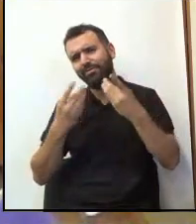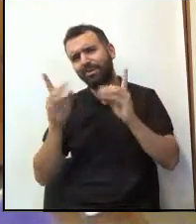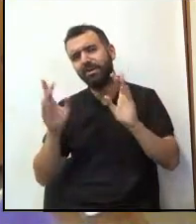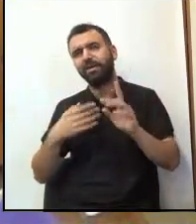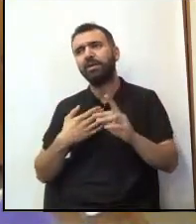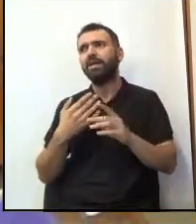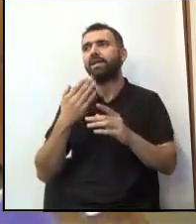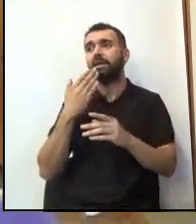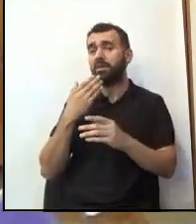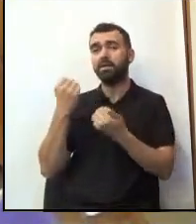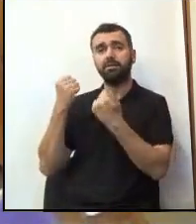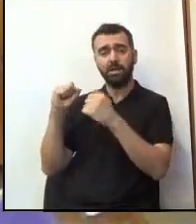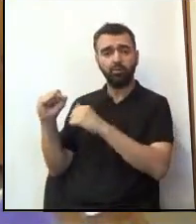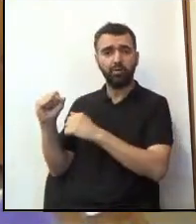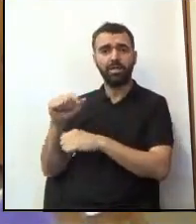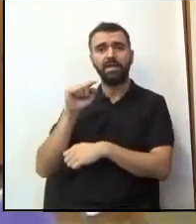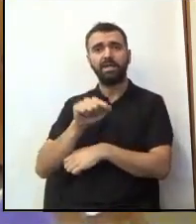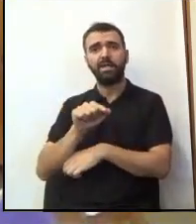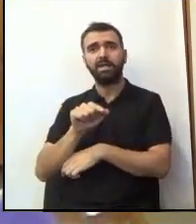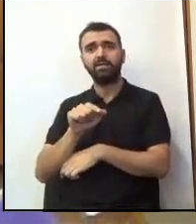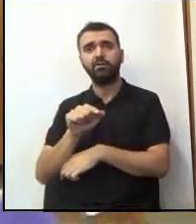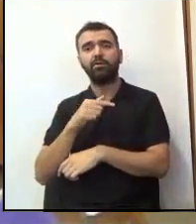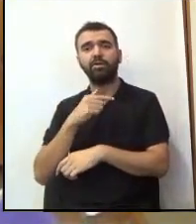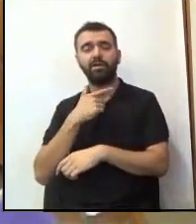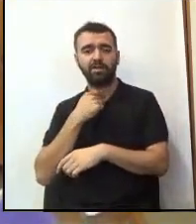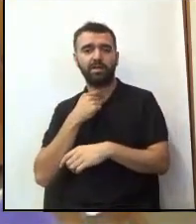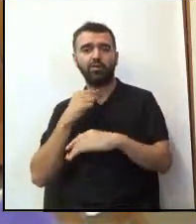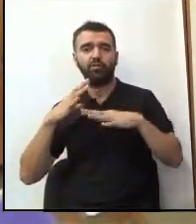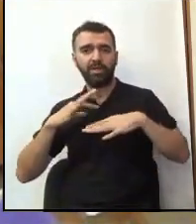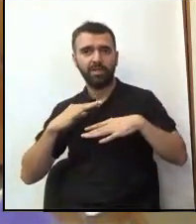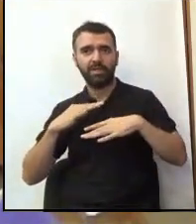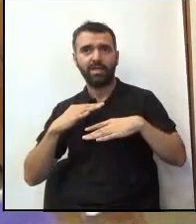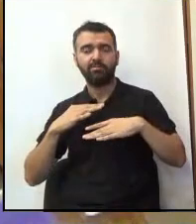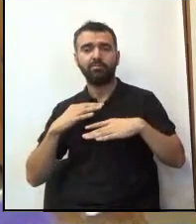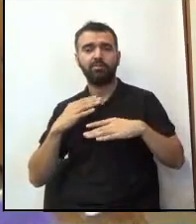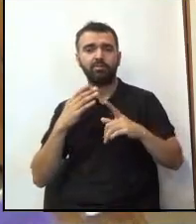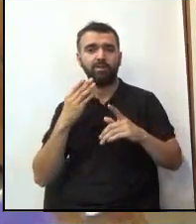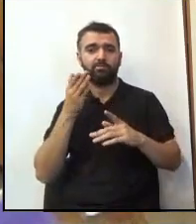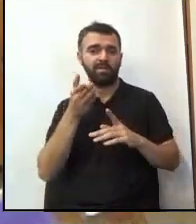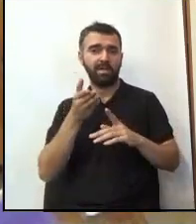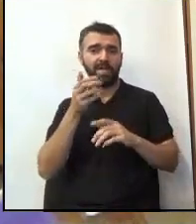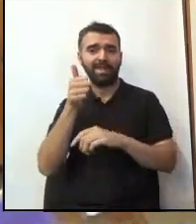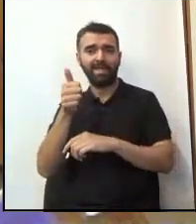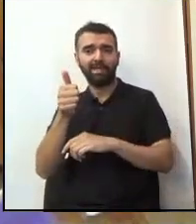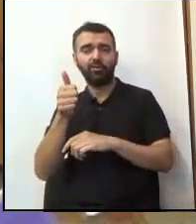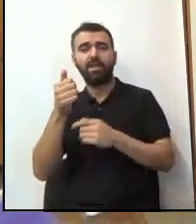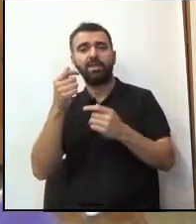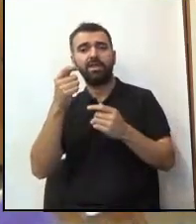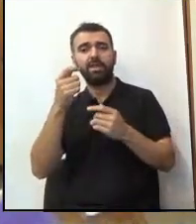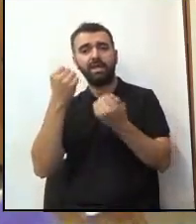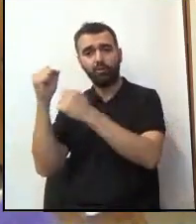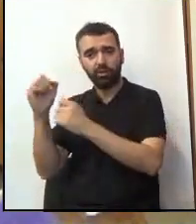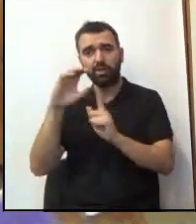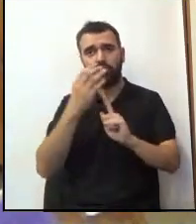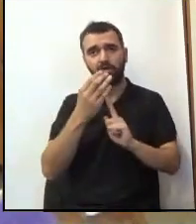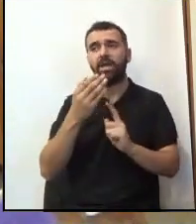varieté deportiva. Y en eso, felicitar por supuesto a las directoras de Deporte y Cultura, pero también felicitarla a